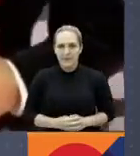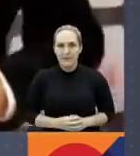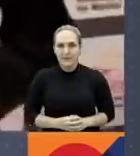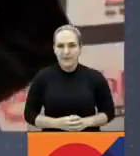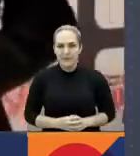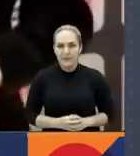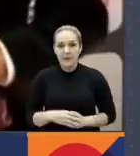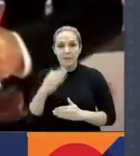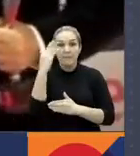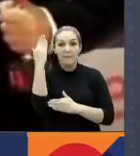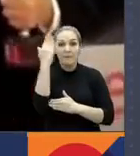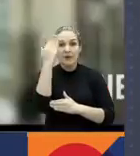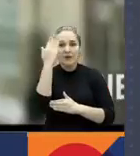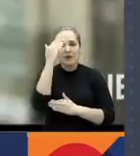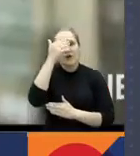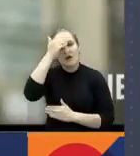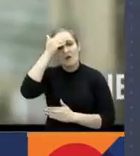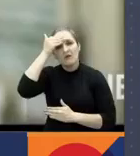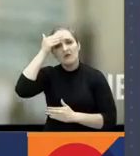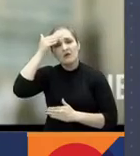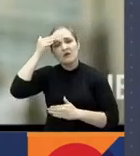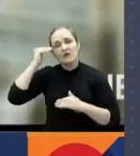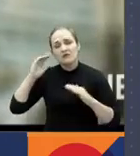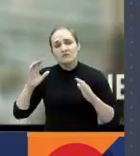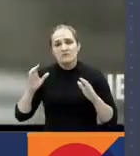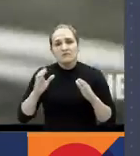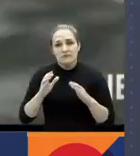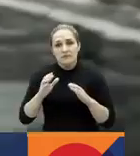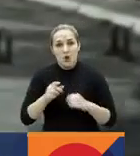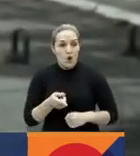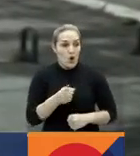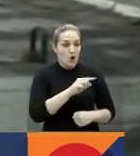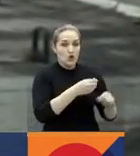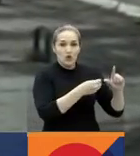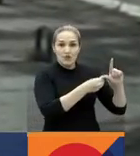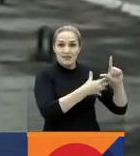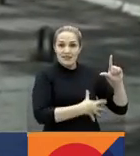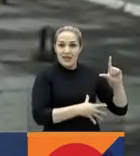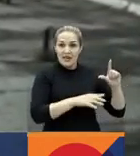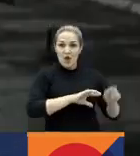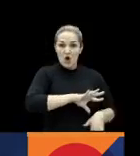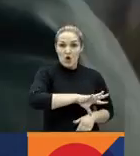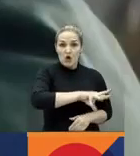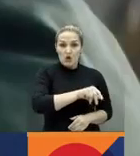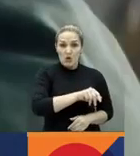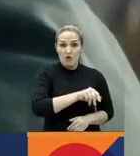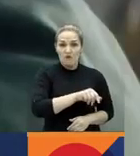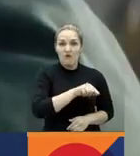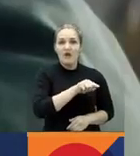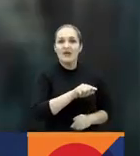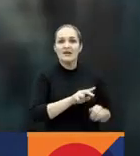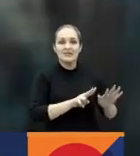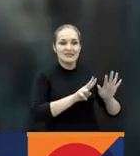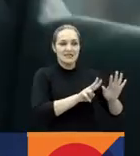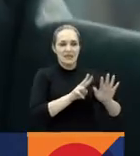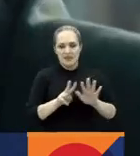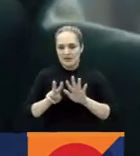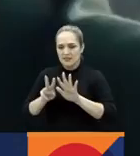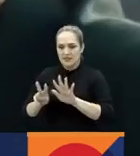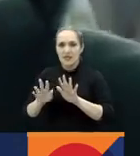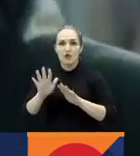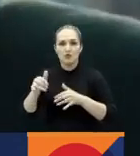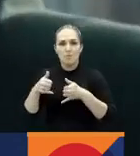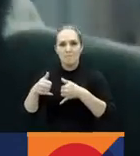La película El Olvido que Seremos y la serie El Robo del Siglo suman 7 galardones en los premios Platino que reconocen